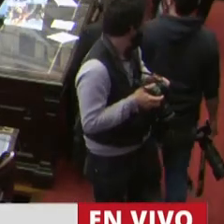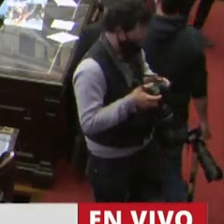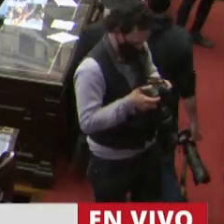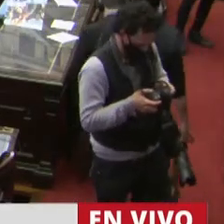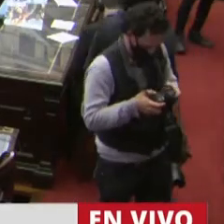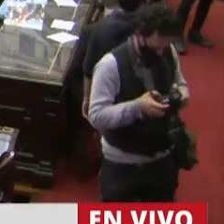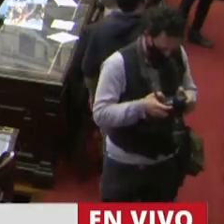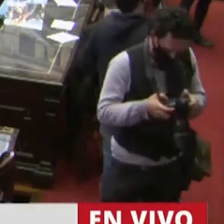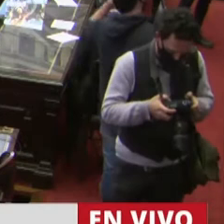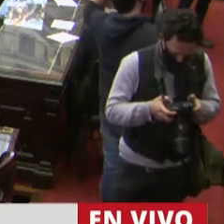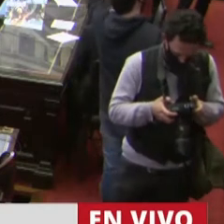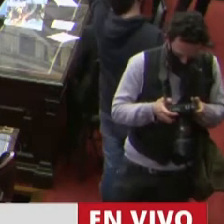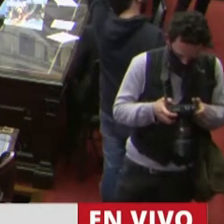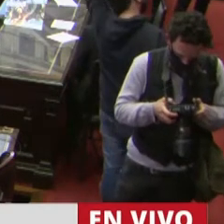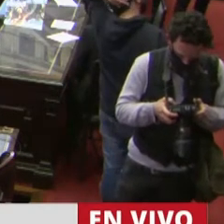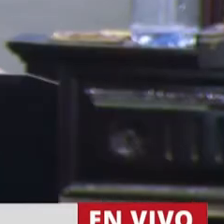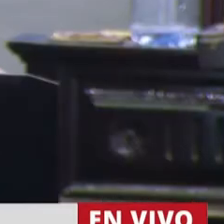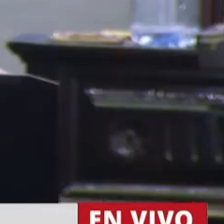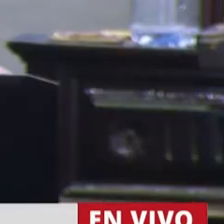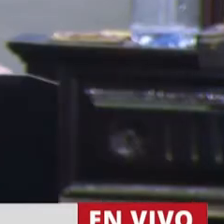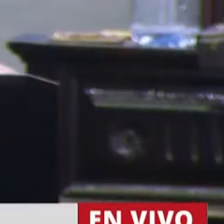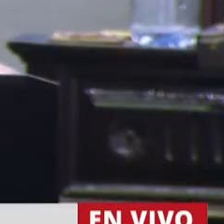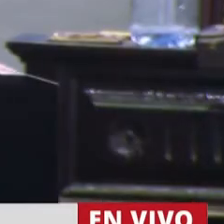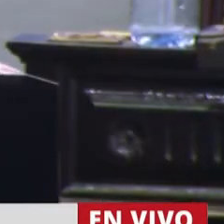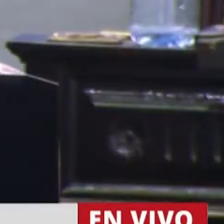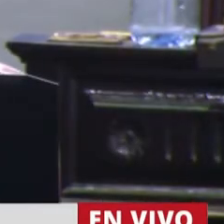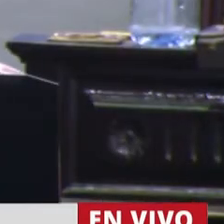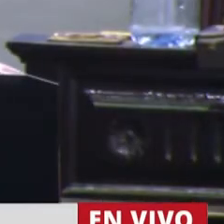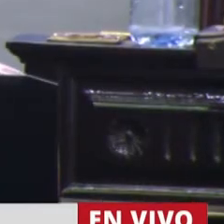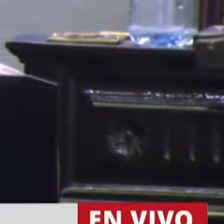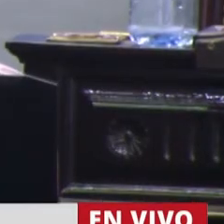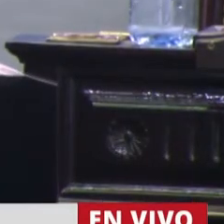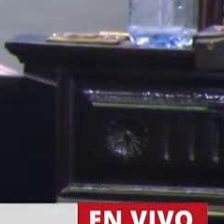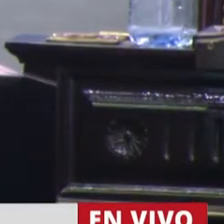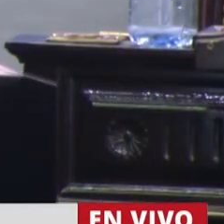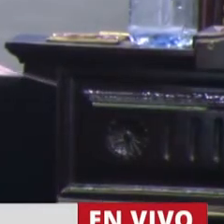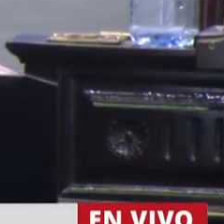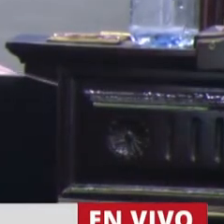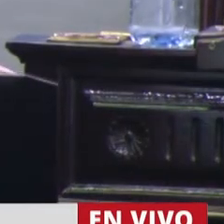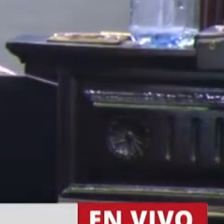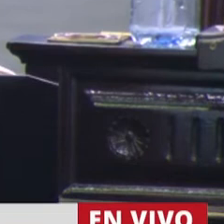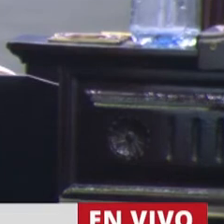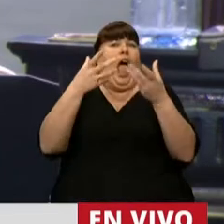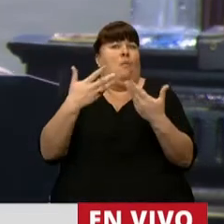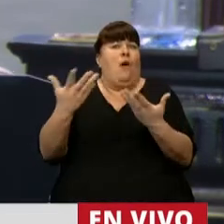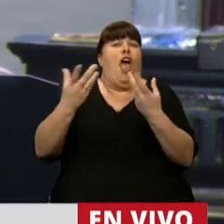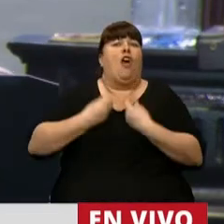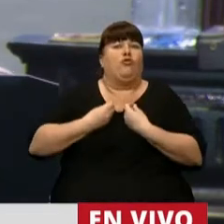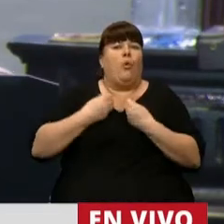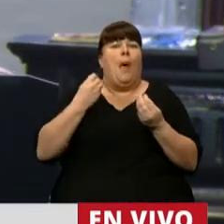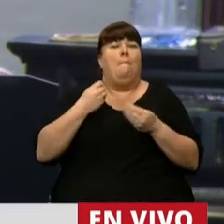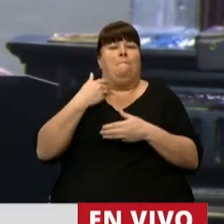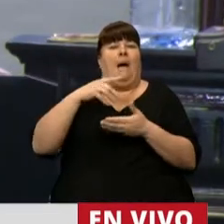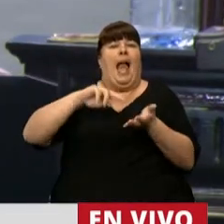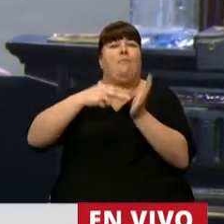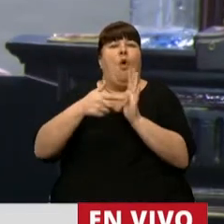Estamos recortando beneficios a uno de los sectores que más puede ayudarnos a salir